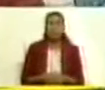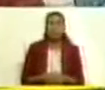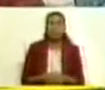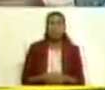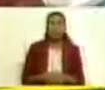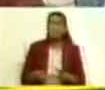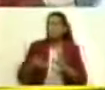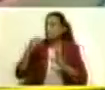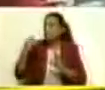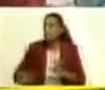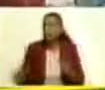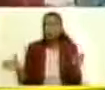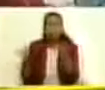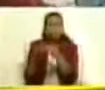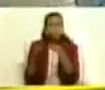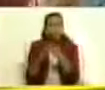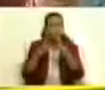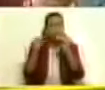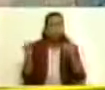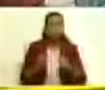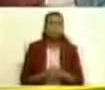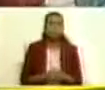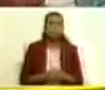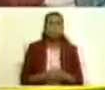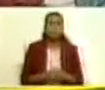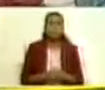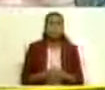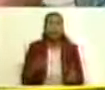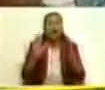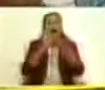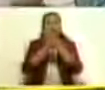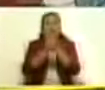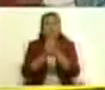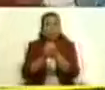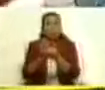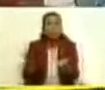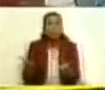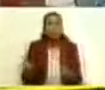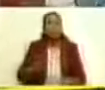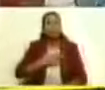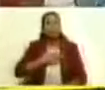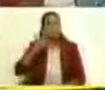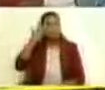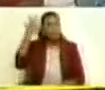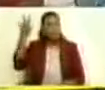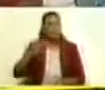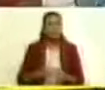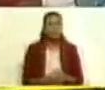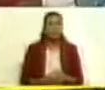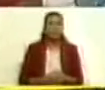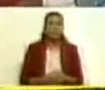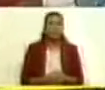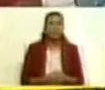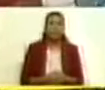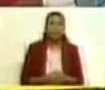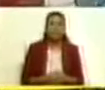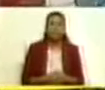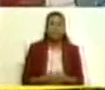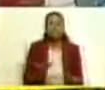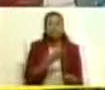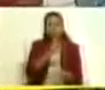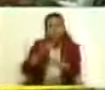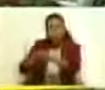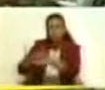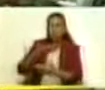la derecha, con todo, la mano amiga y un granito, señor presidente. Aquí tengo, señor